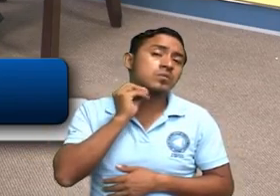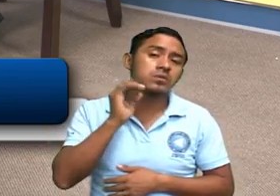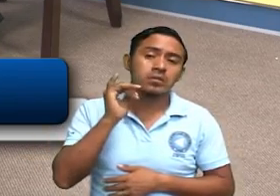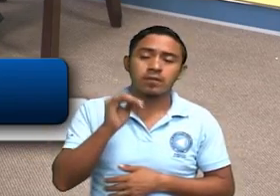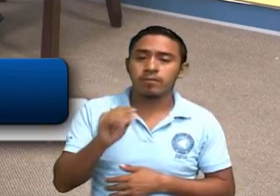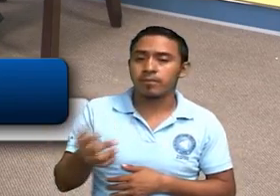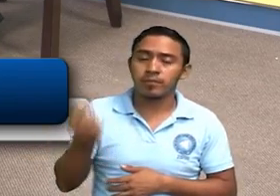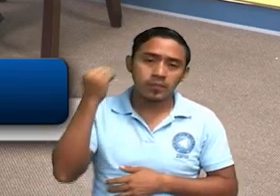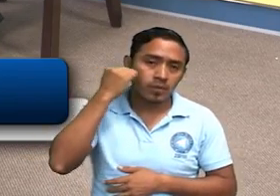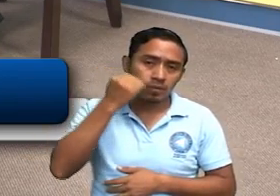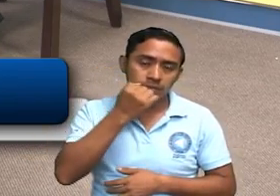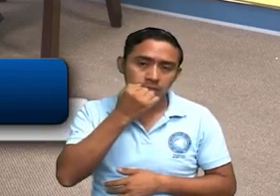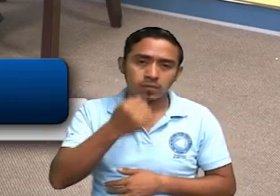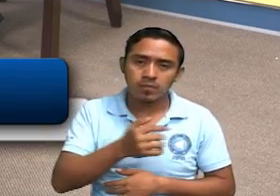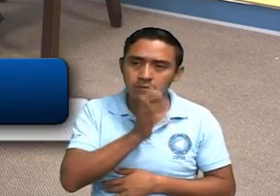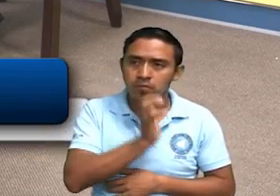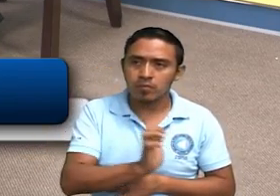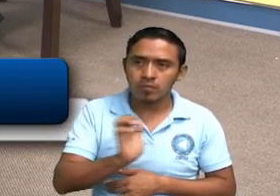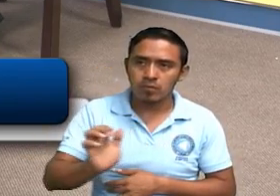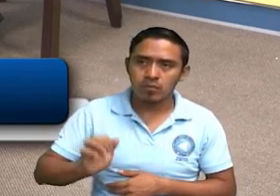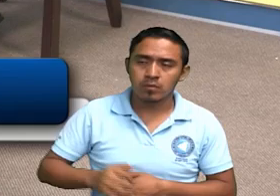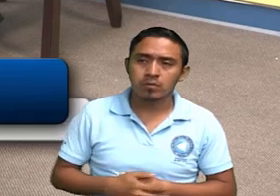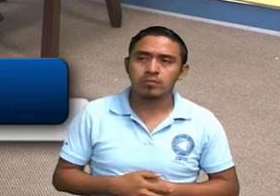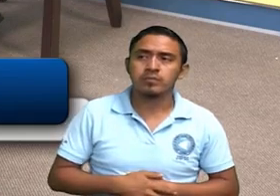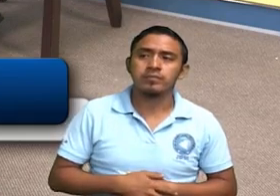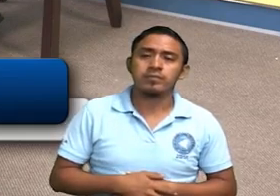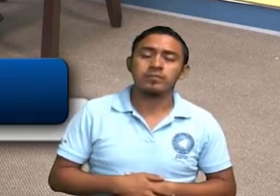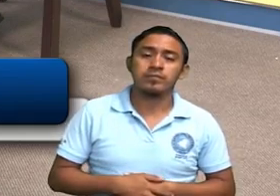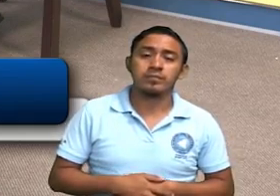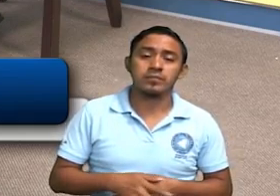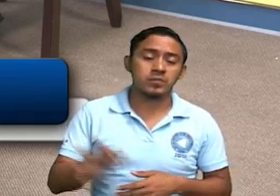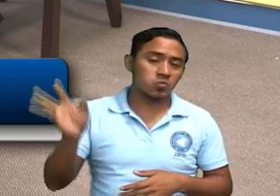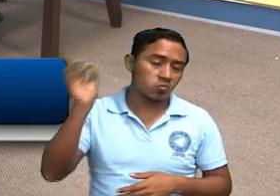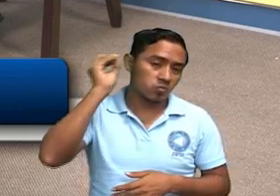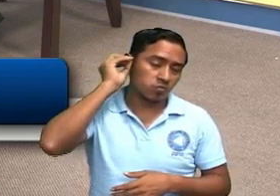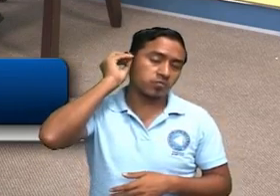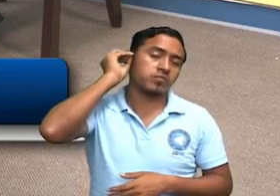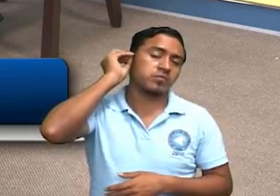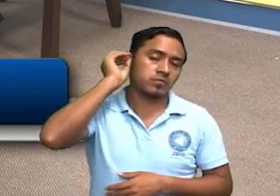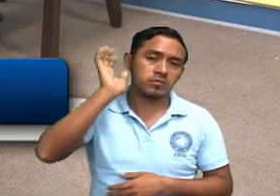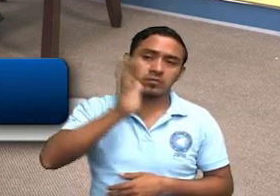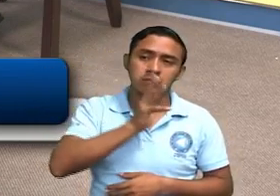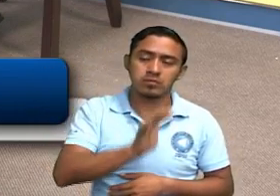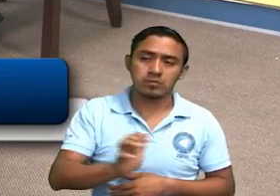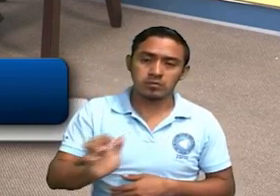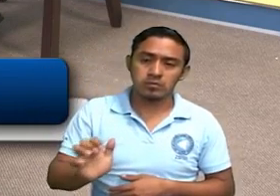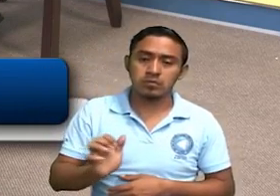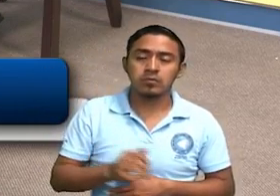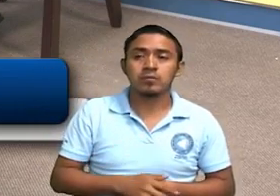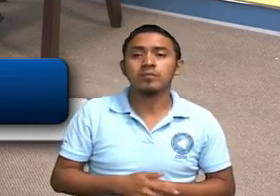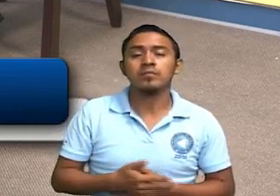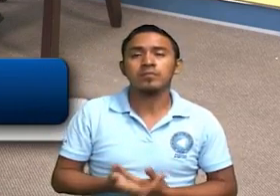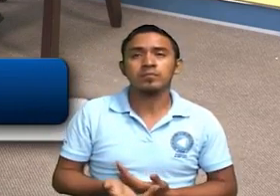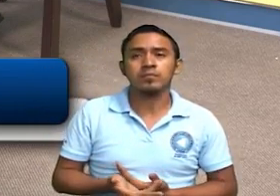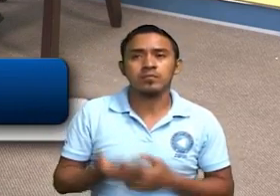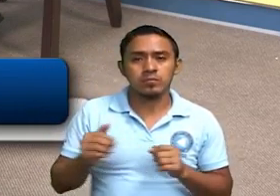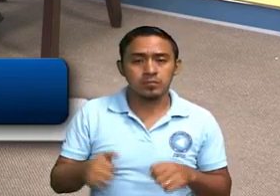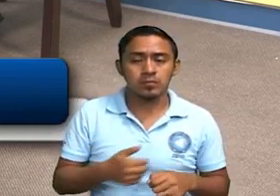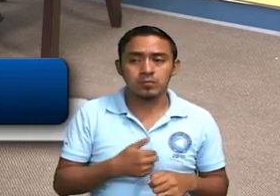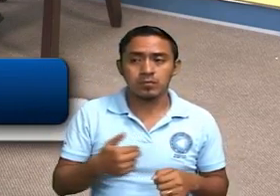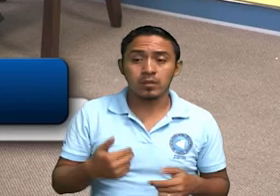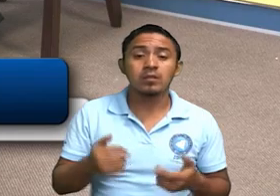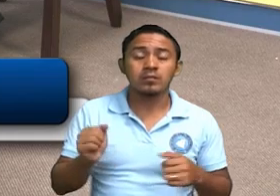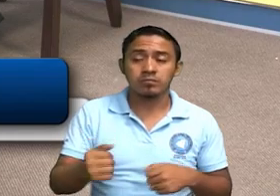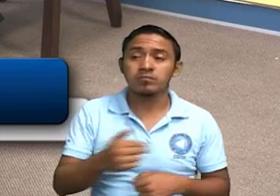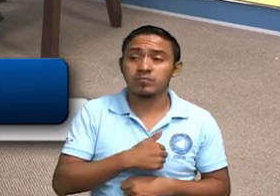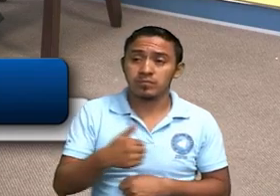infecciones del oído en los niños. Por eso es importante. Las infecciones del oído en el niño puede ocasionar